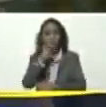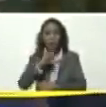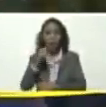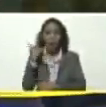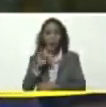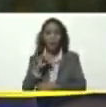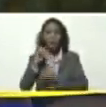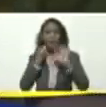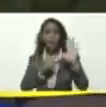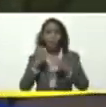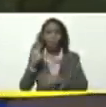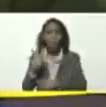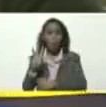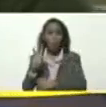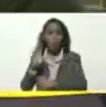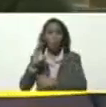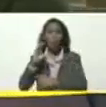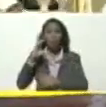64 ASIT,